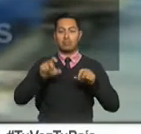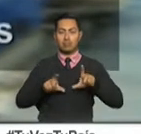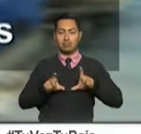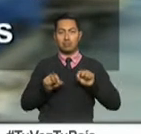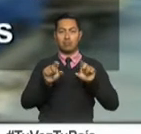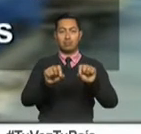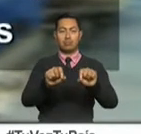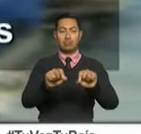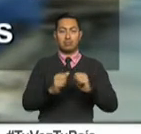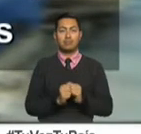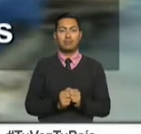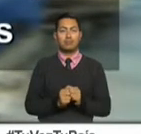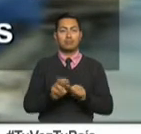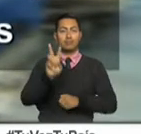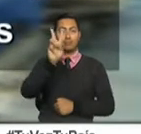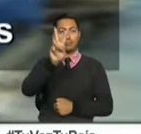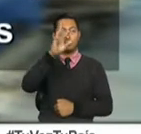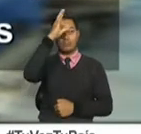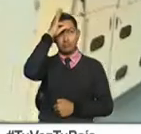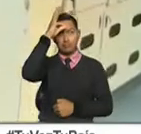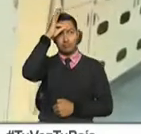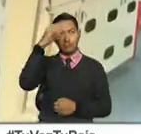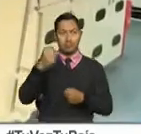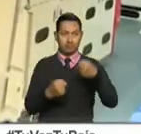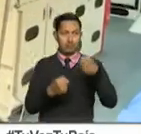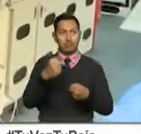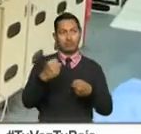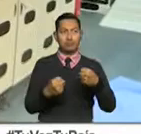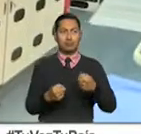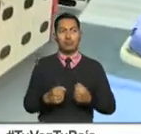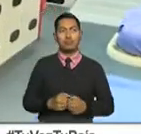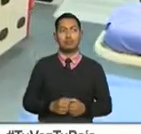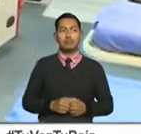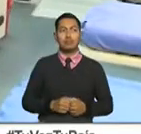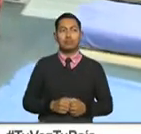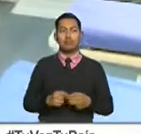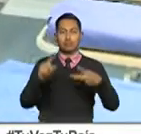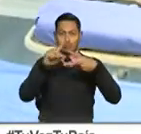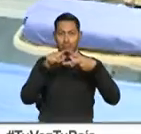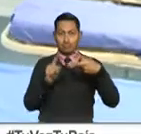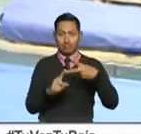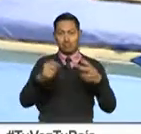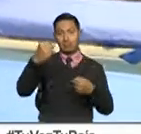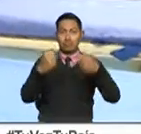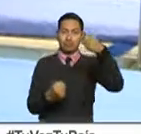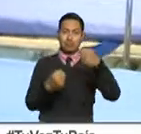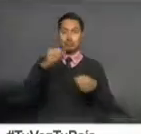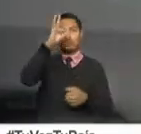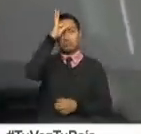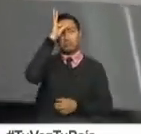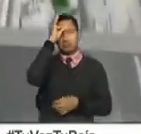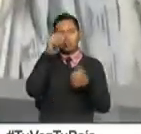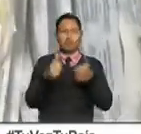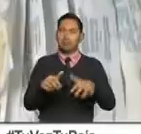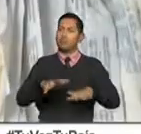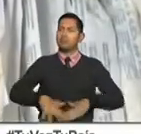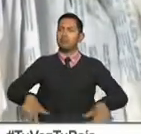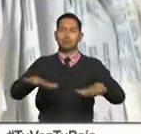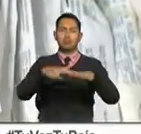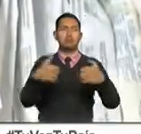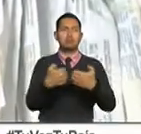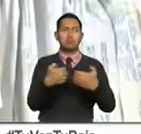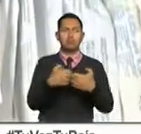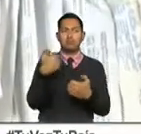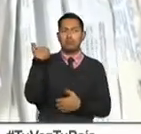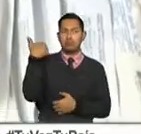diagnóstico oncológico y 2 hospitales móviles. Estos últimos son establecimientos de salud autosuficientes y